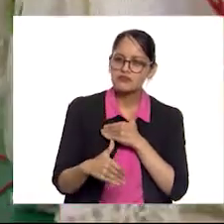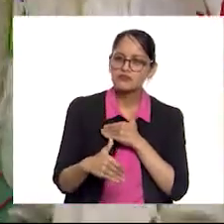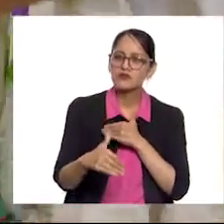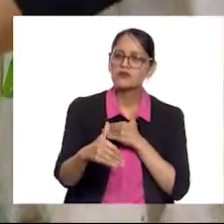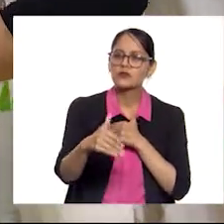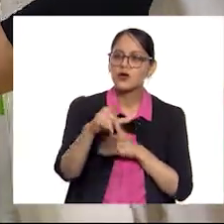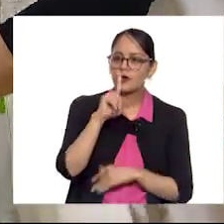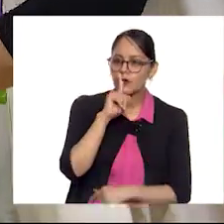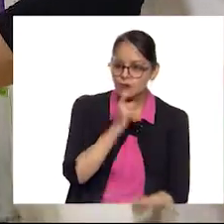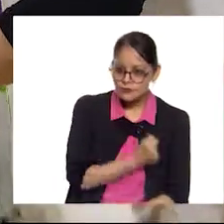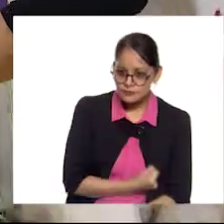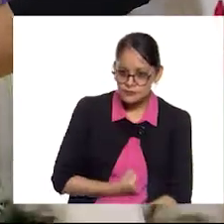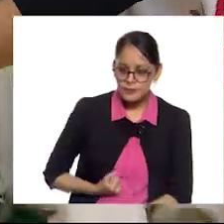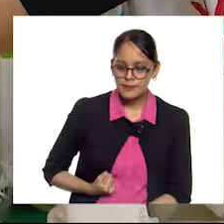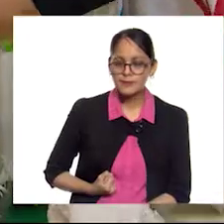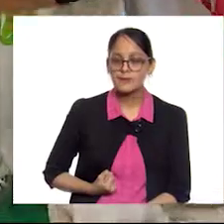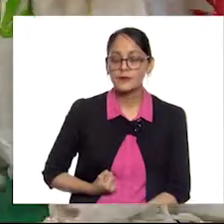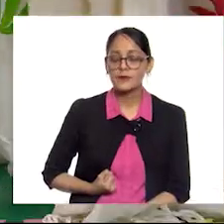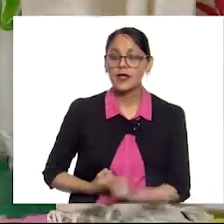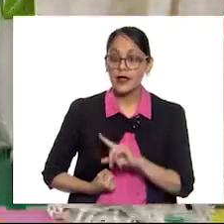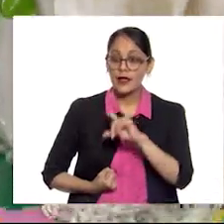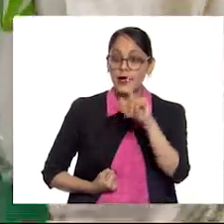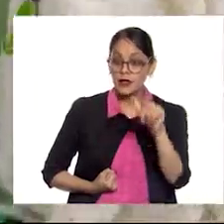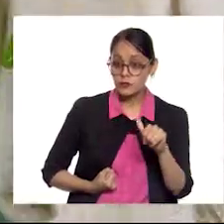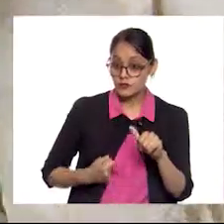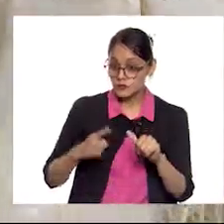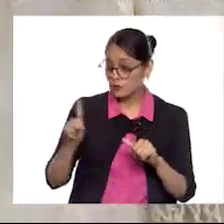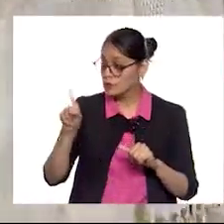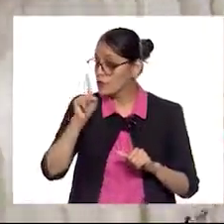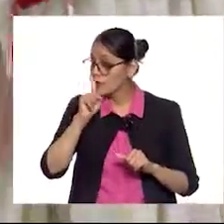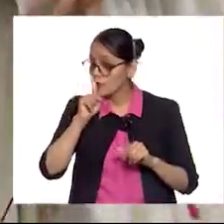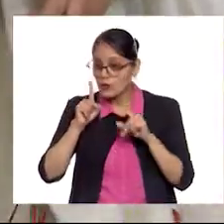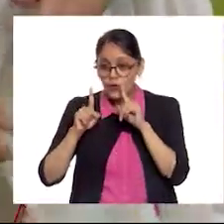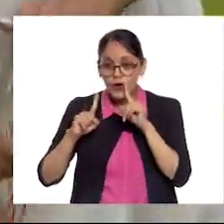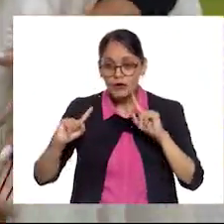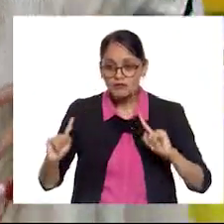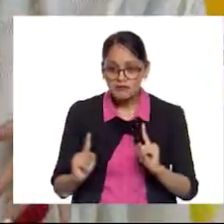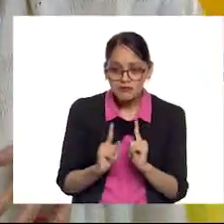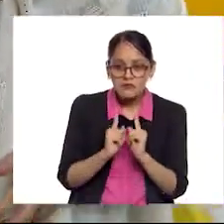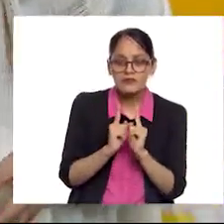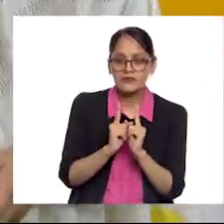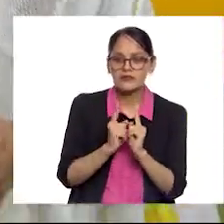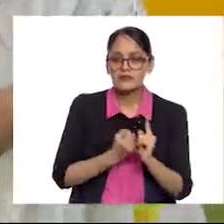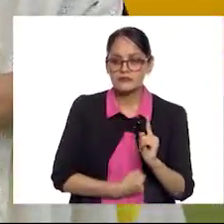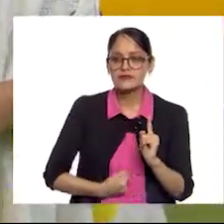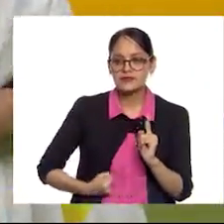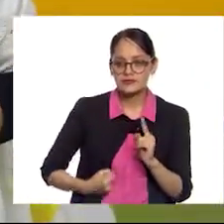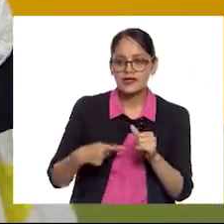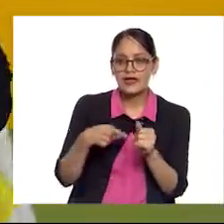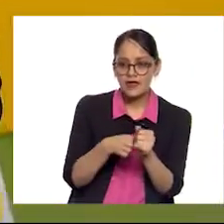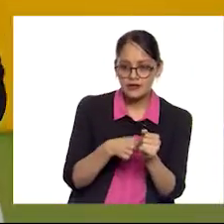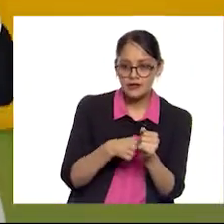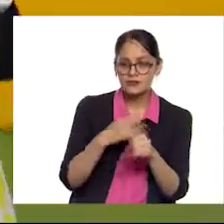un secreto. Debían verse a escondidas porque su amor estaba prohibido.